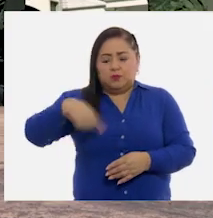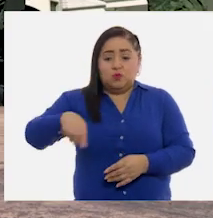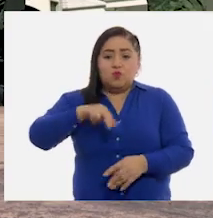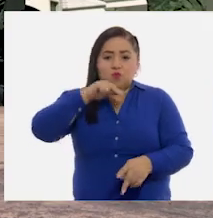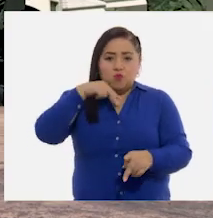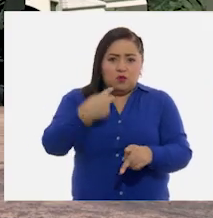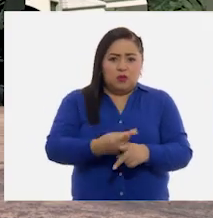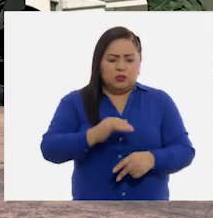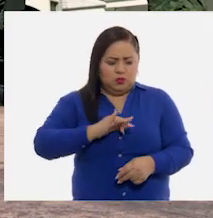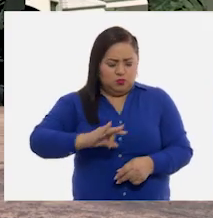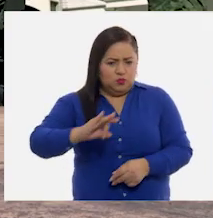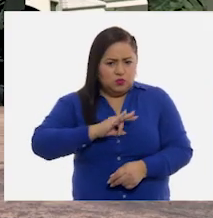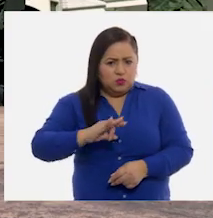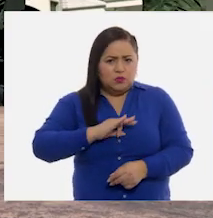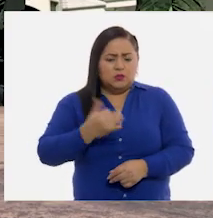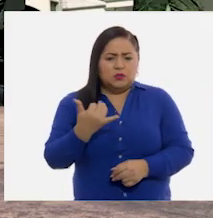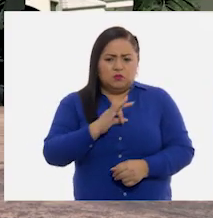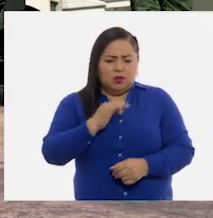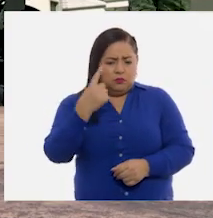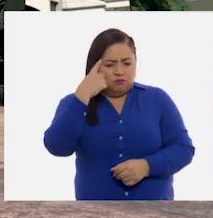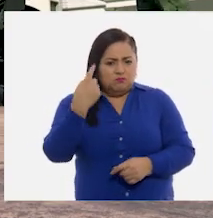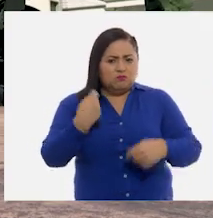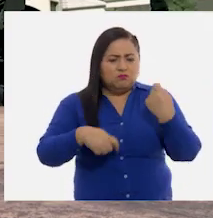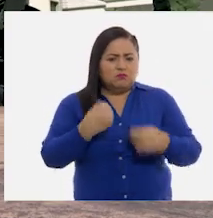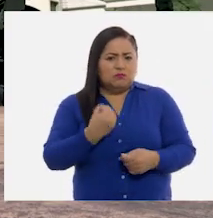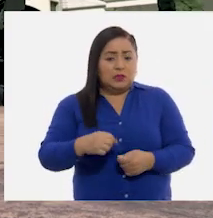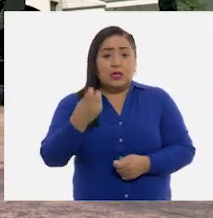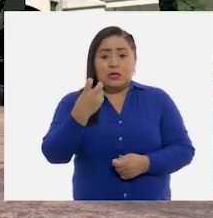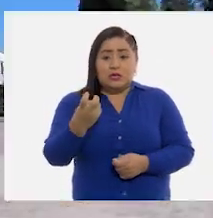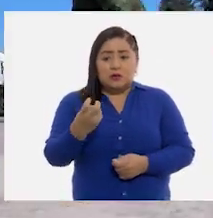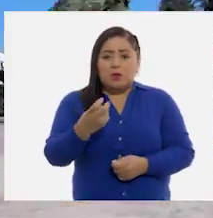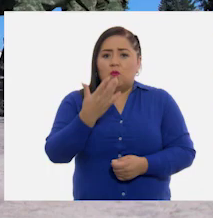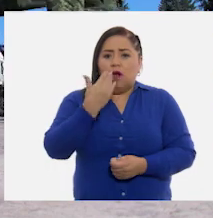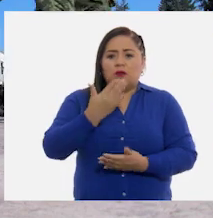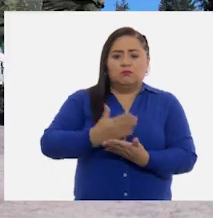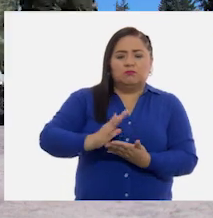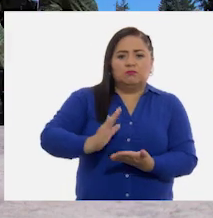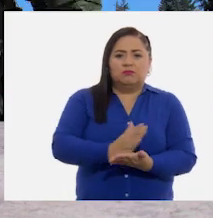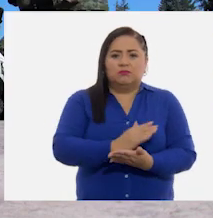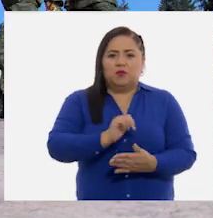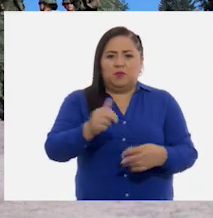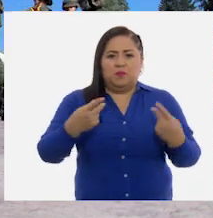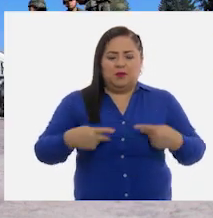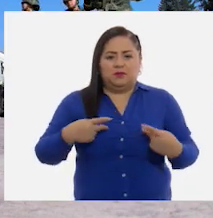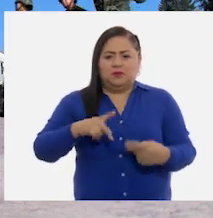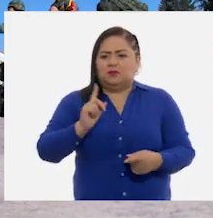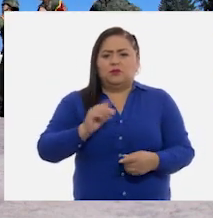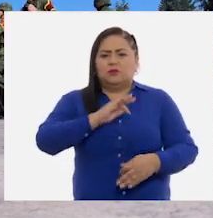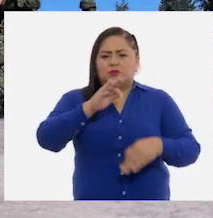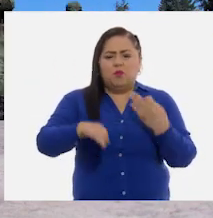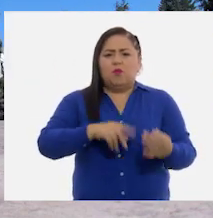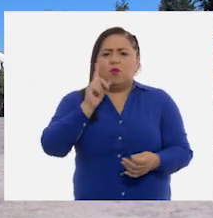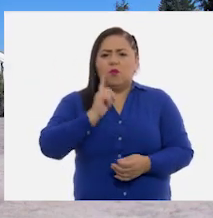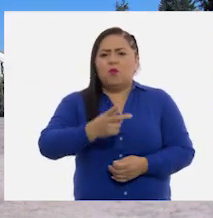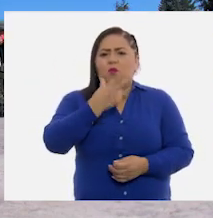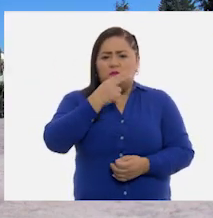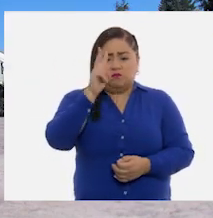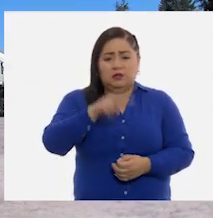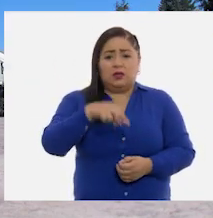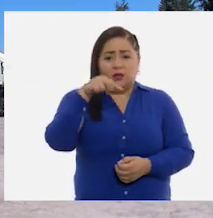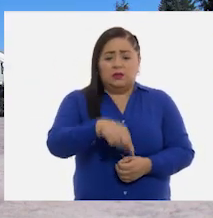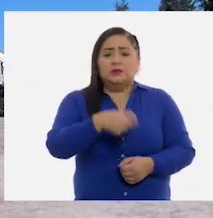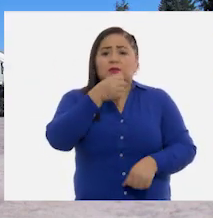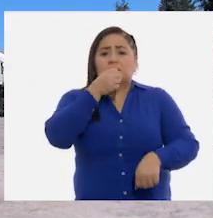voluntad, nuestras capacidades, nuestras habilidades, y ya sin esa distinción de estereotipos de si somos mujeres o hombres. Aquí la verdad es que